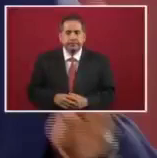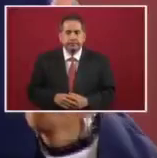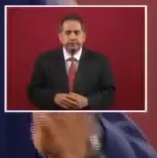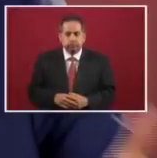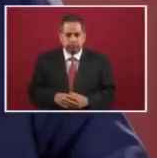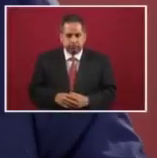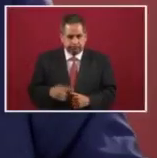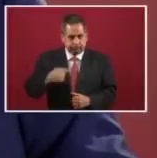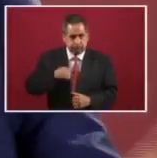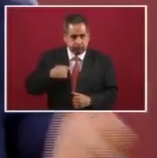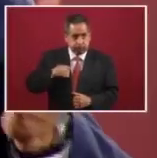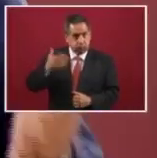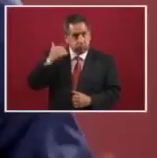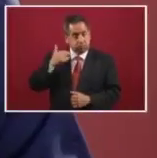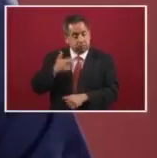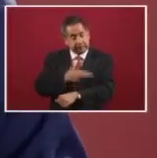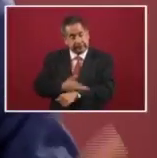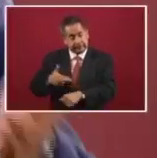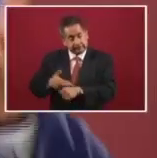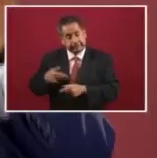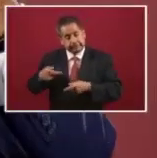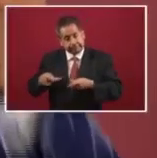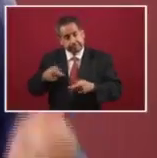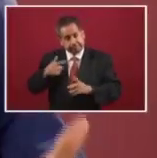yo había